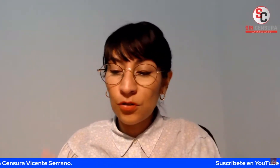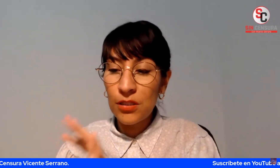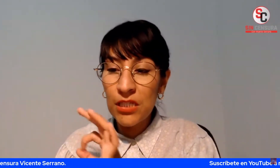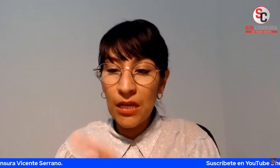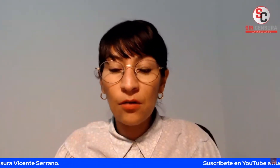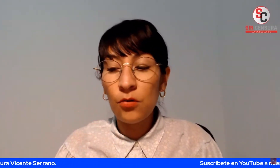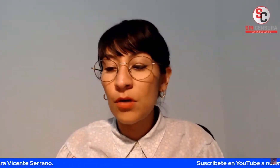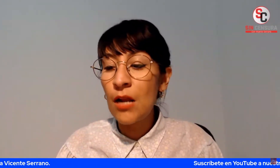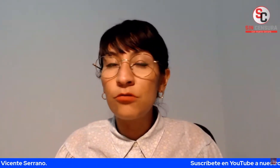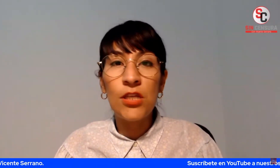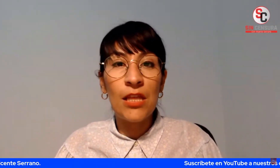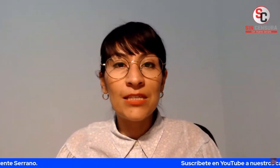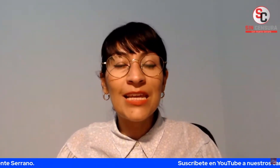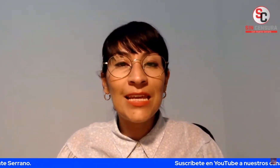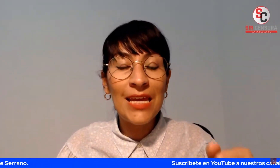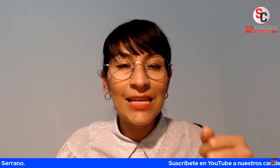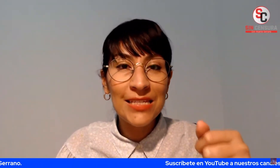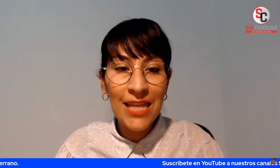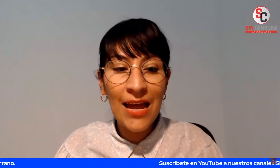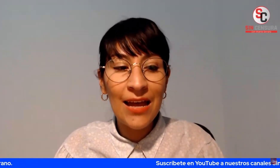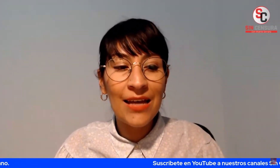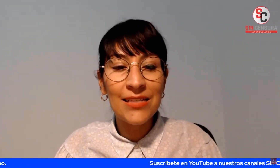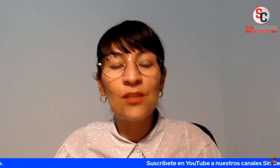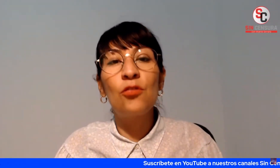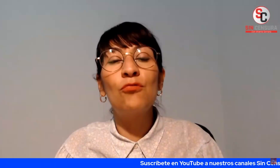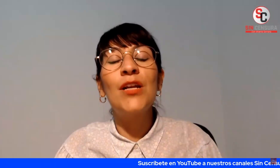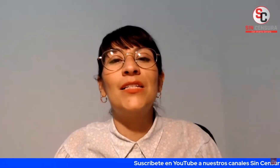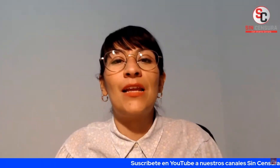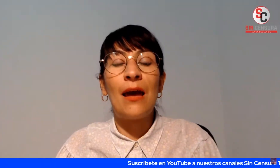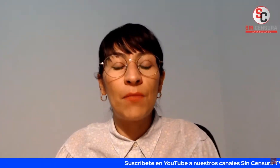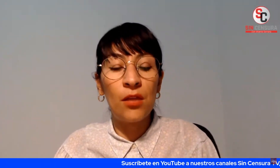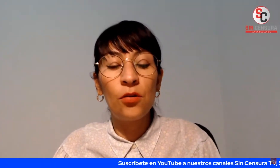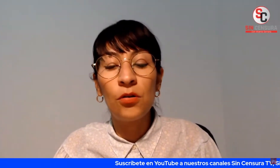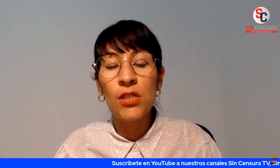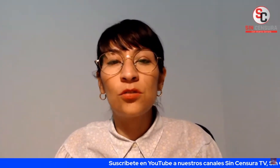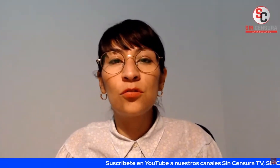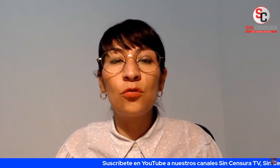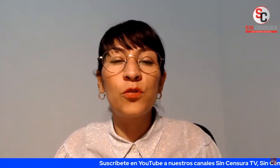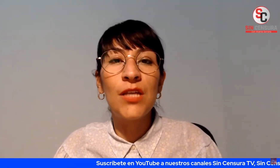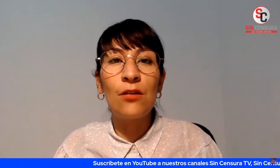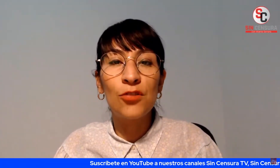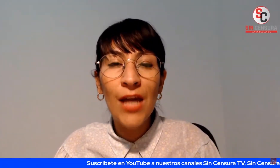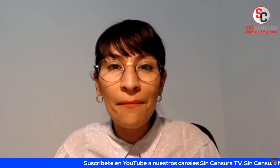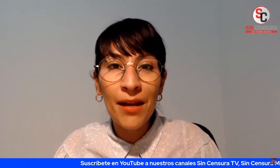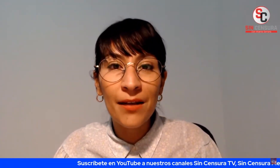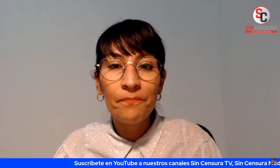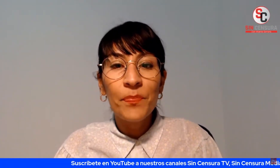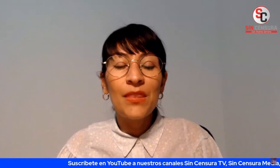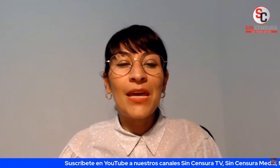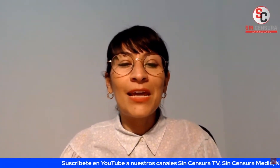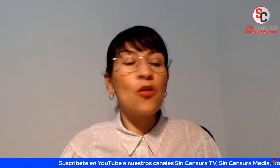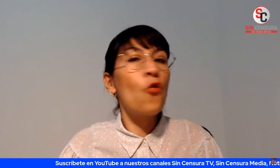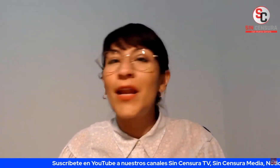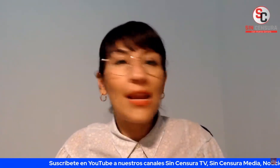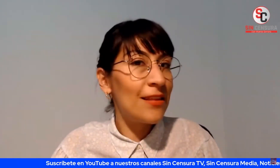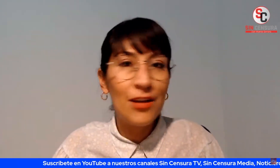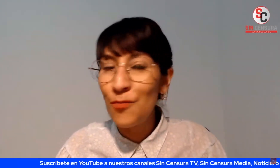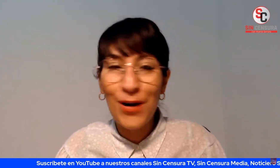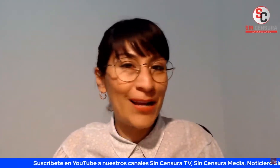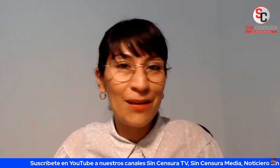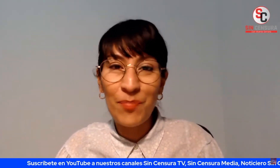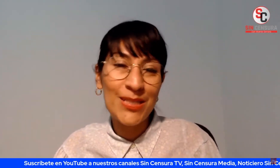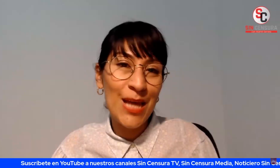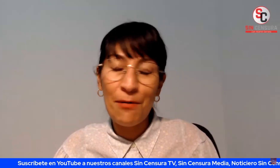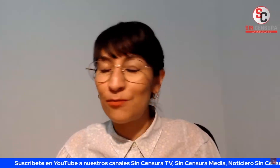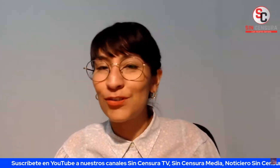el señor sigue con una lucidez y está haciendo un acercamiento con estos grupos que nos hablan de que no era el